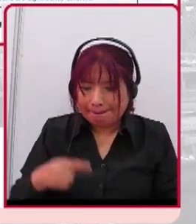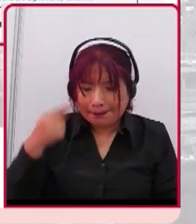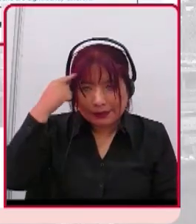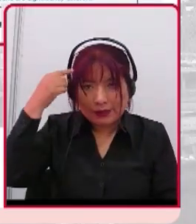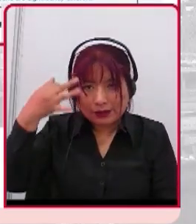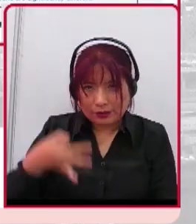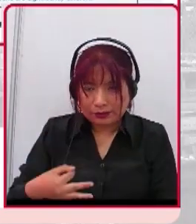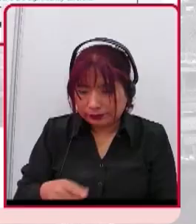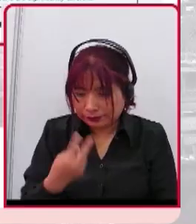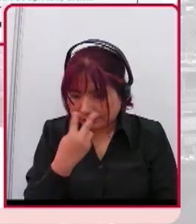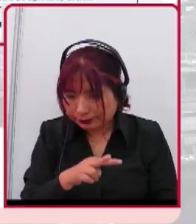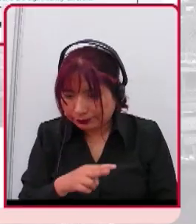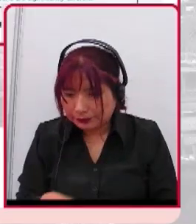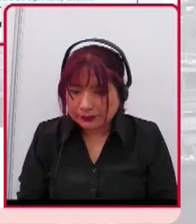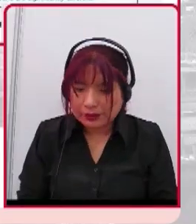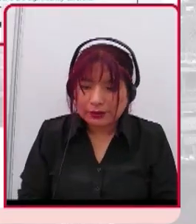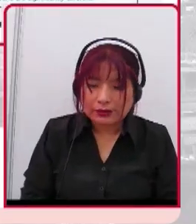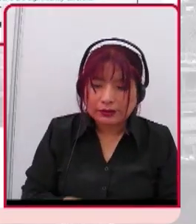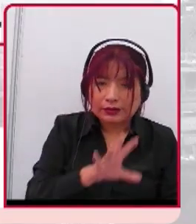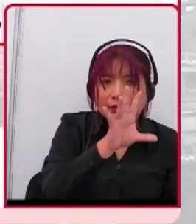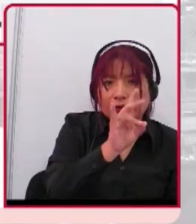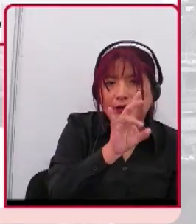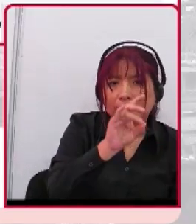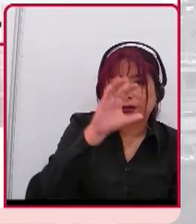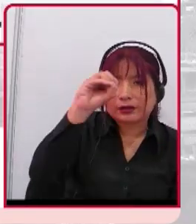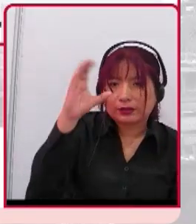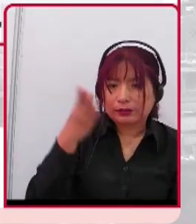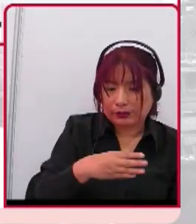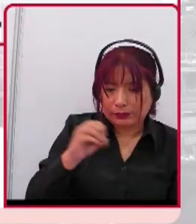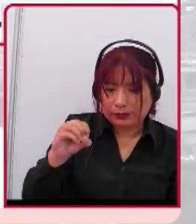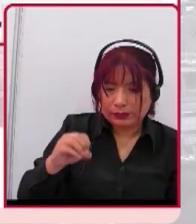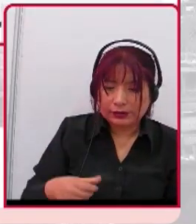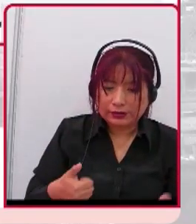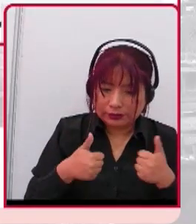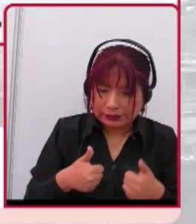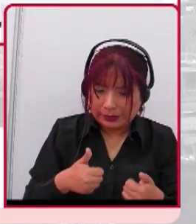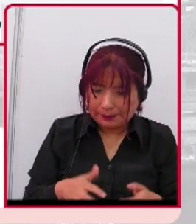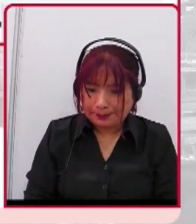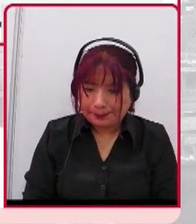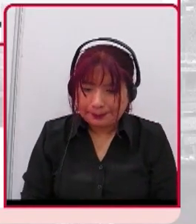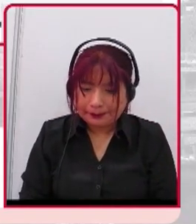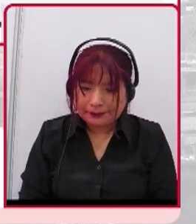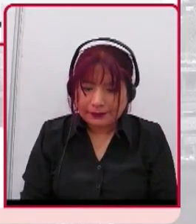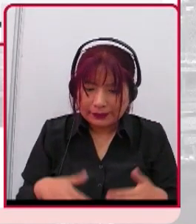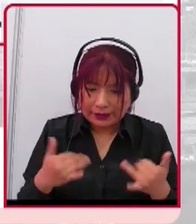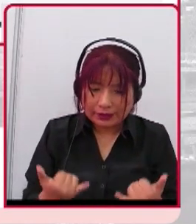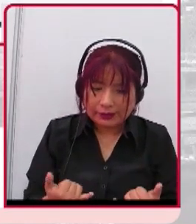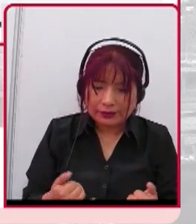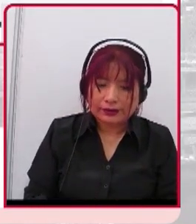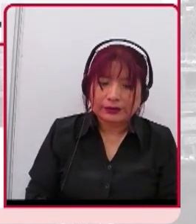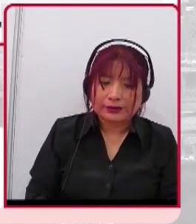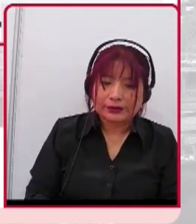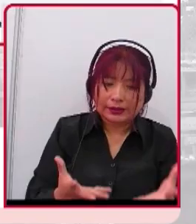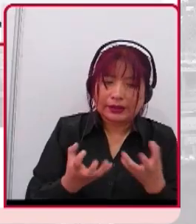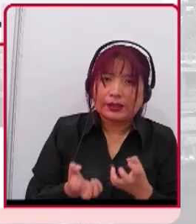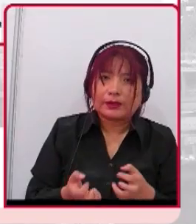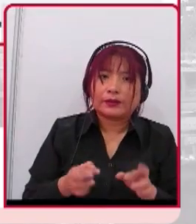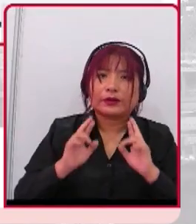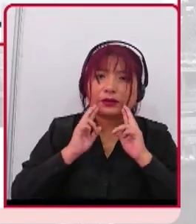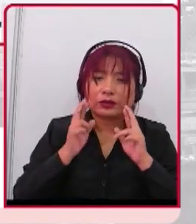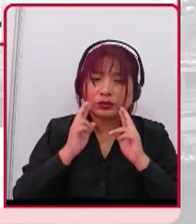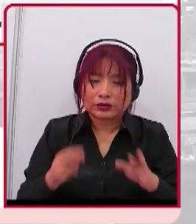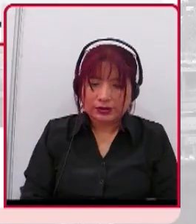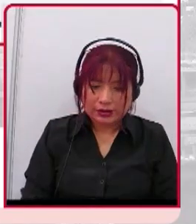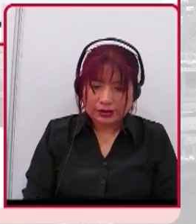y que nos arrojaba el valor de un 7%. Algo adicional que analizamos fueron